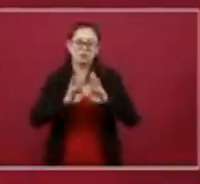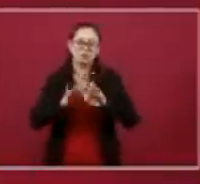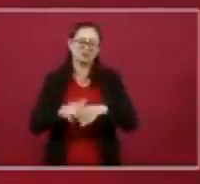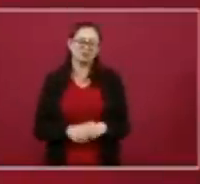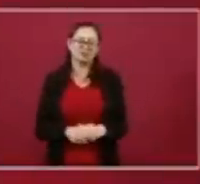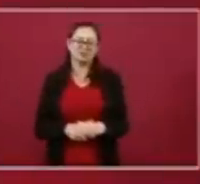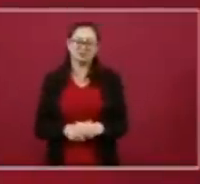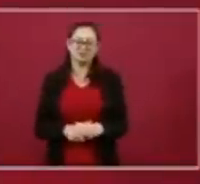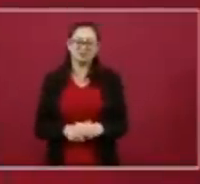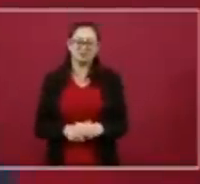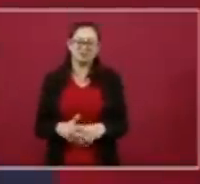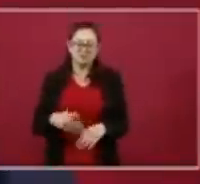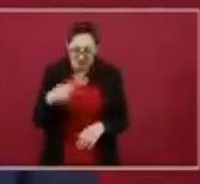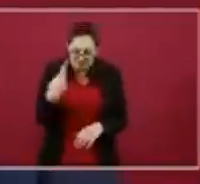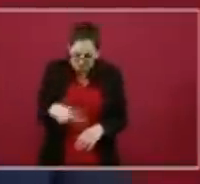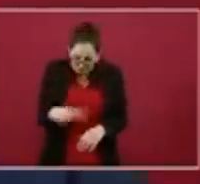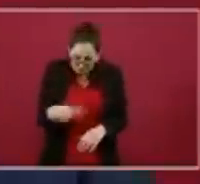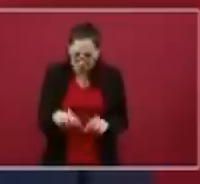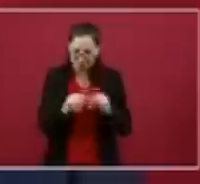para nosotros.